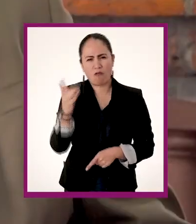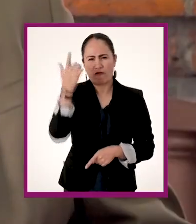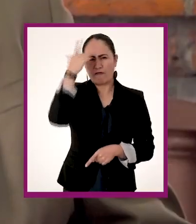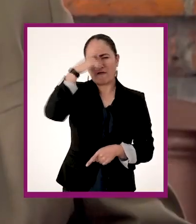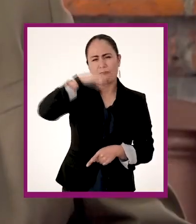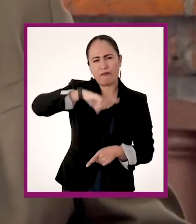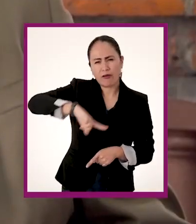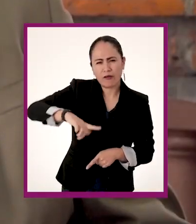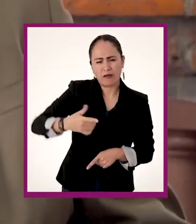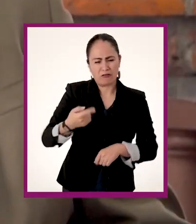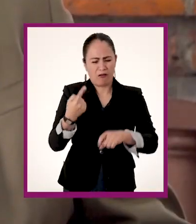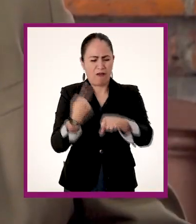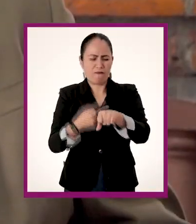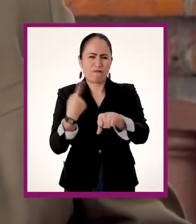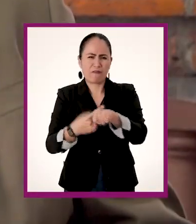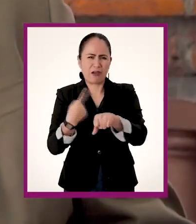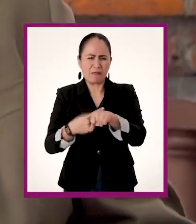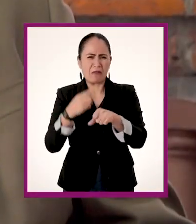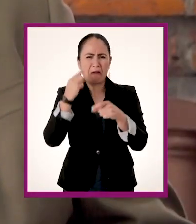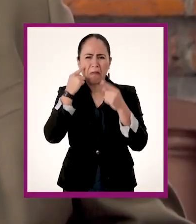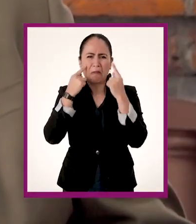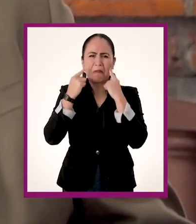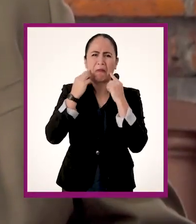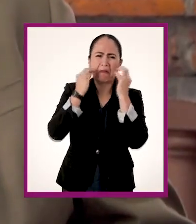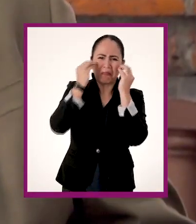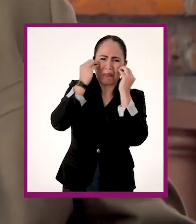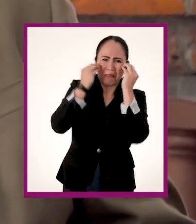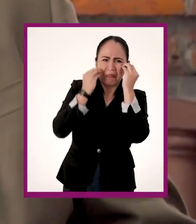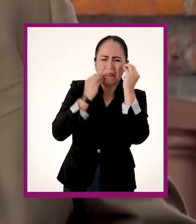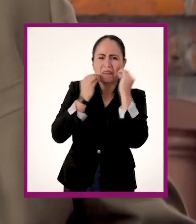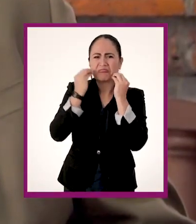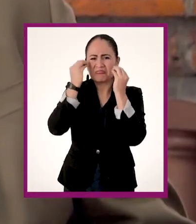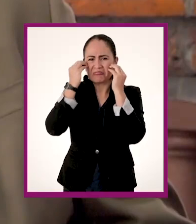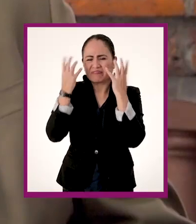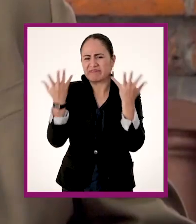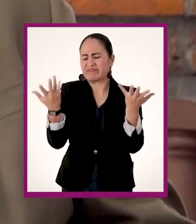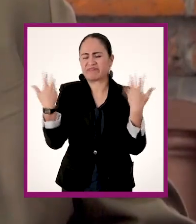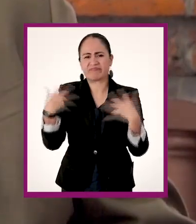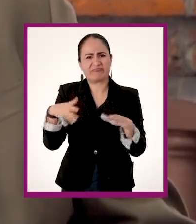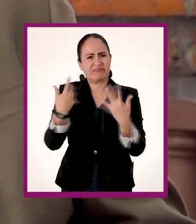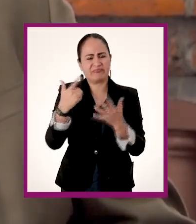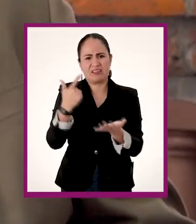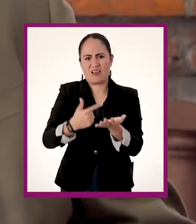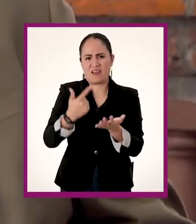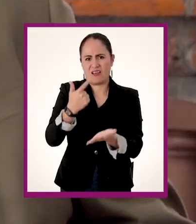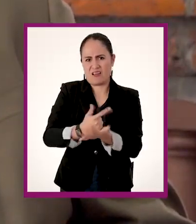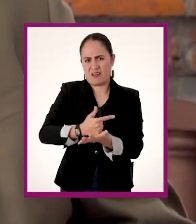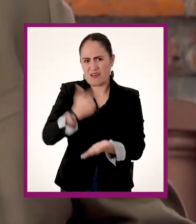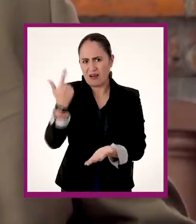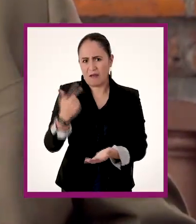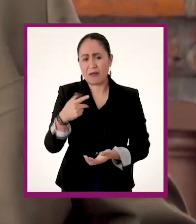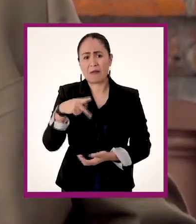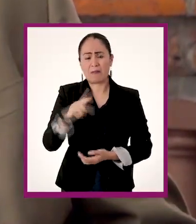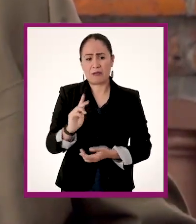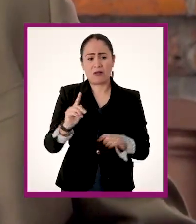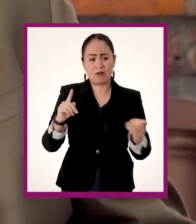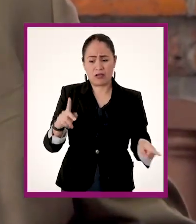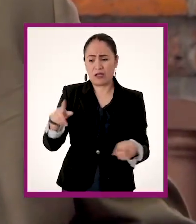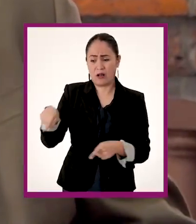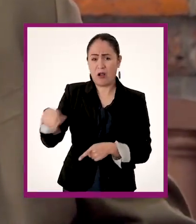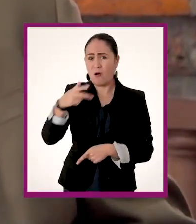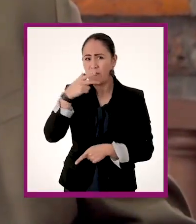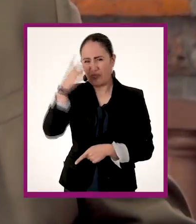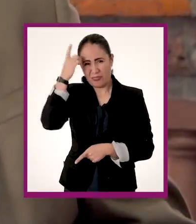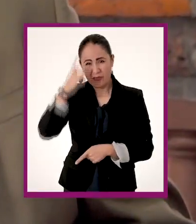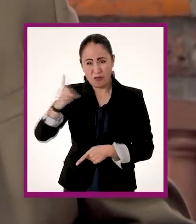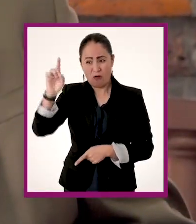soberbio. Sí. Mientras que Nanahuatzin, además de pobre, pues era feíto, o sea, sus bubas, acné, pensemos, ¿no?